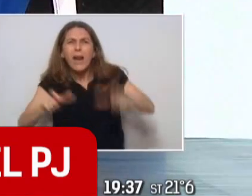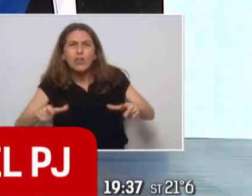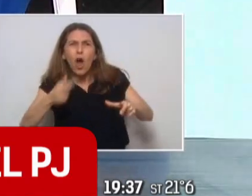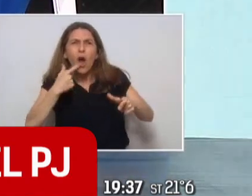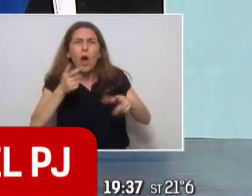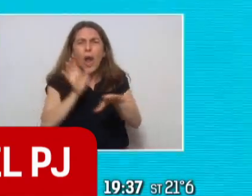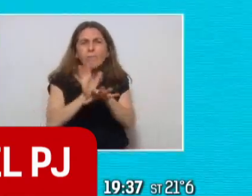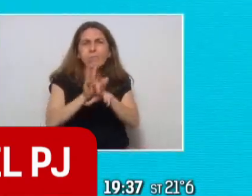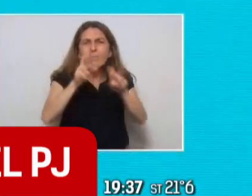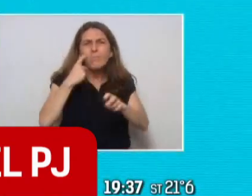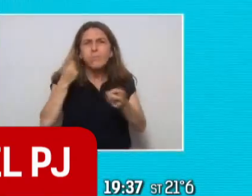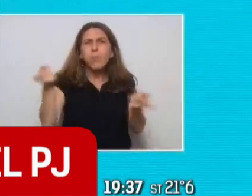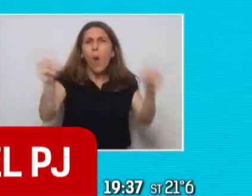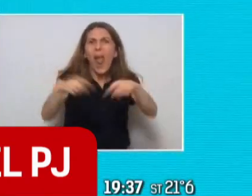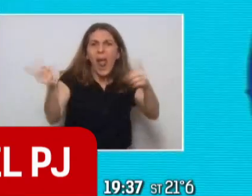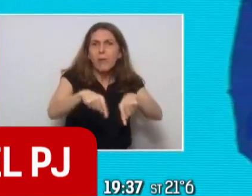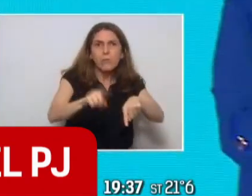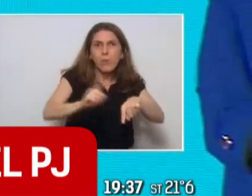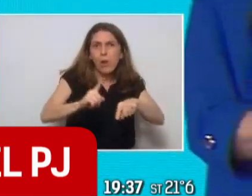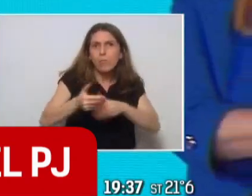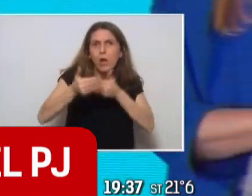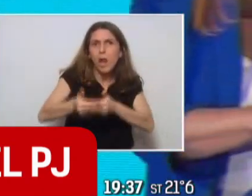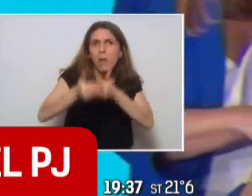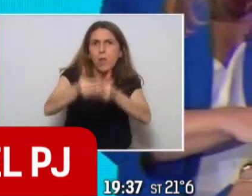exilio, también se postergó económicamente.